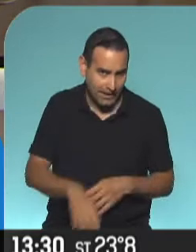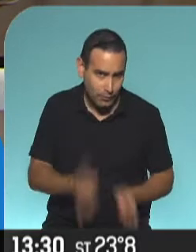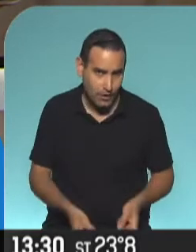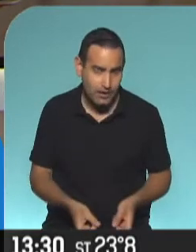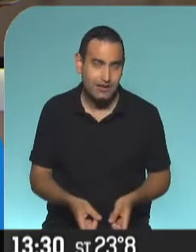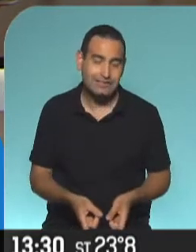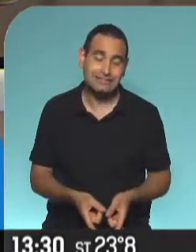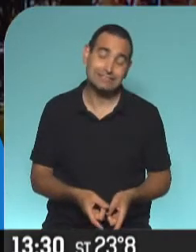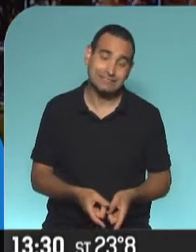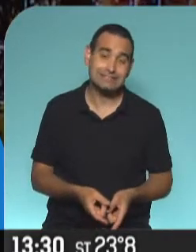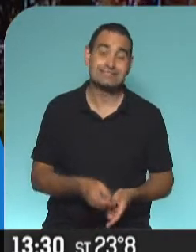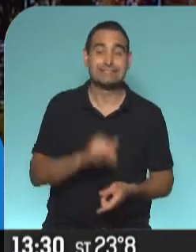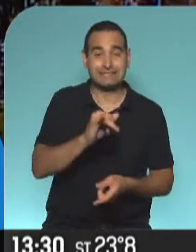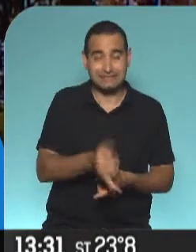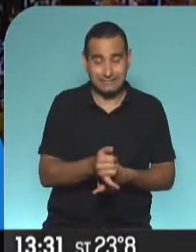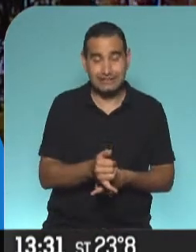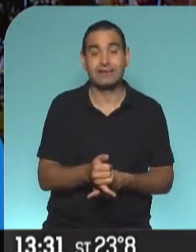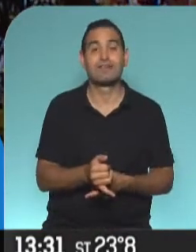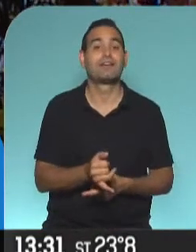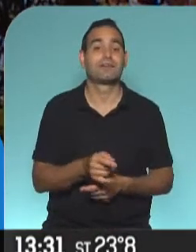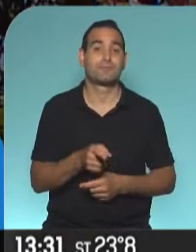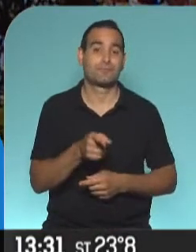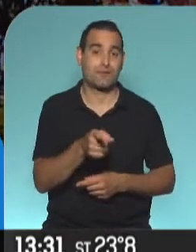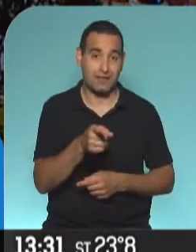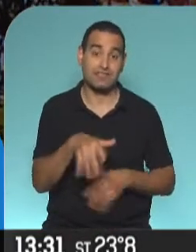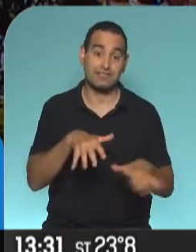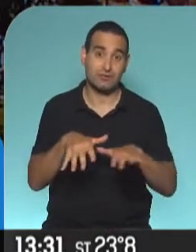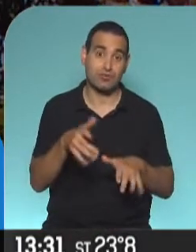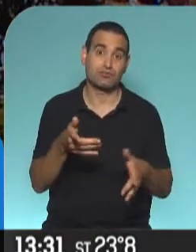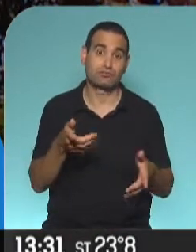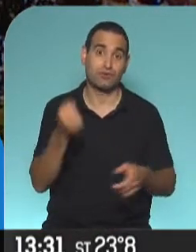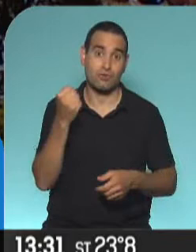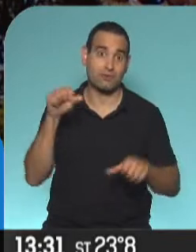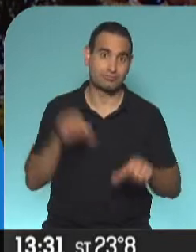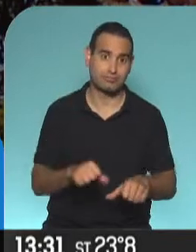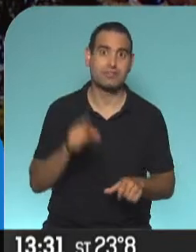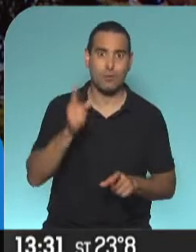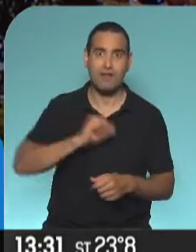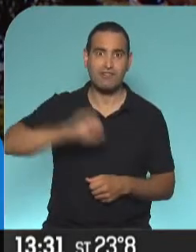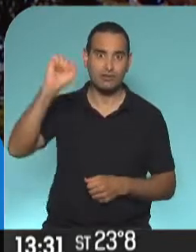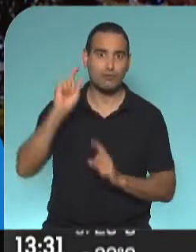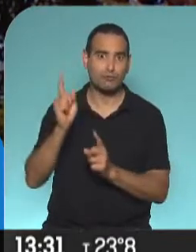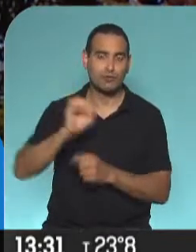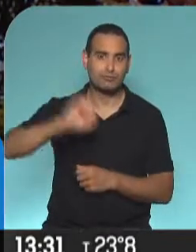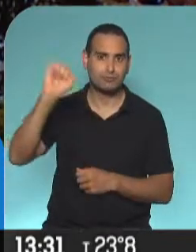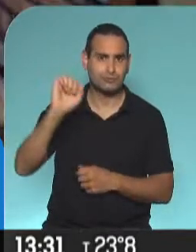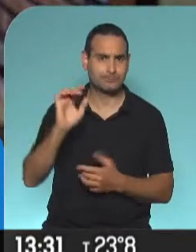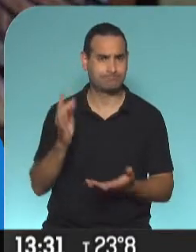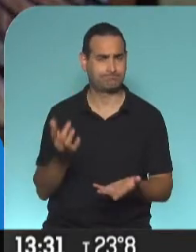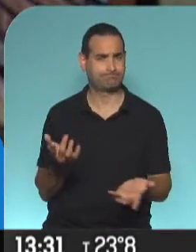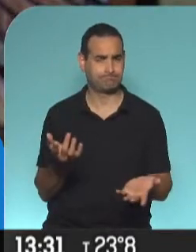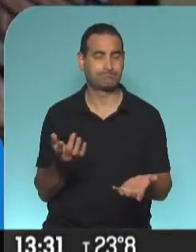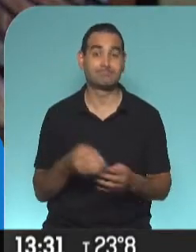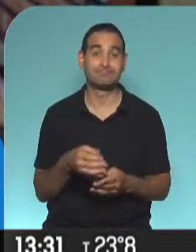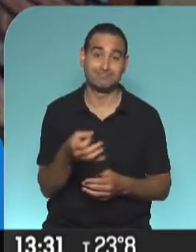Y suponiendo que sea una situación que a pesar de ese estado de recesión sigue habiendo inflación, que Claro. es una irregularidad, Claro, es pero en una Argentina hipótesis.